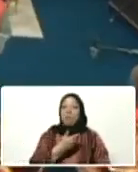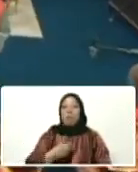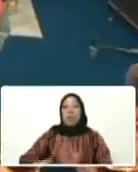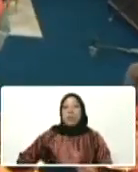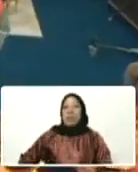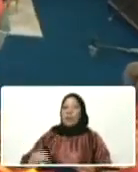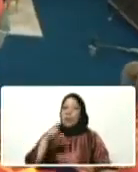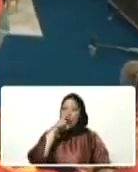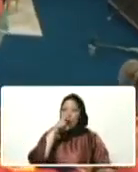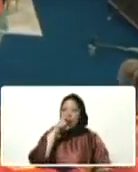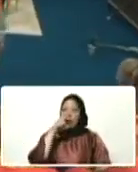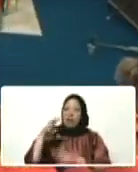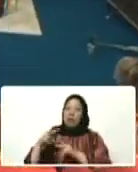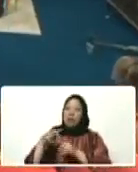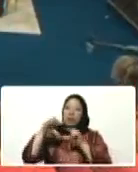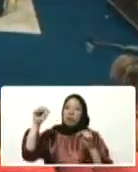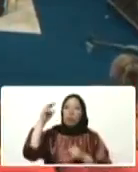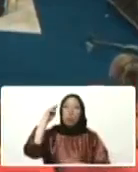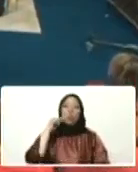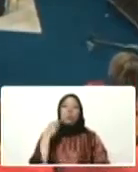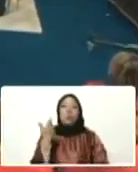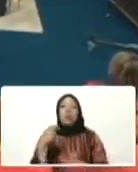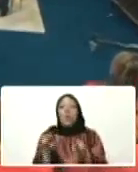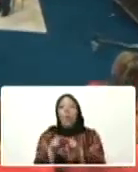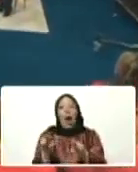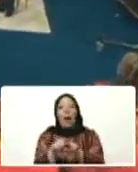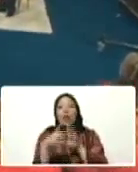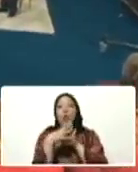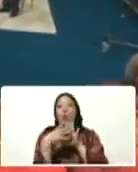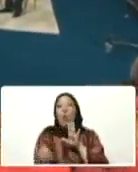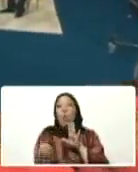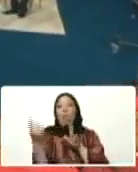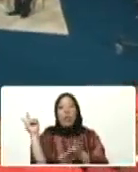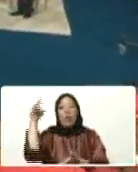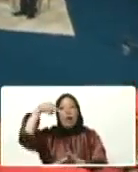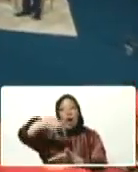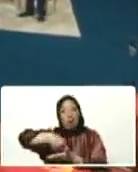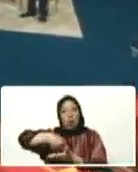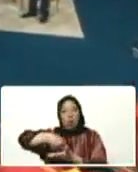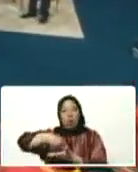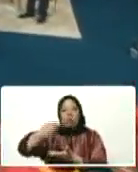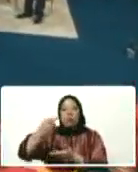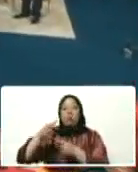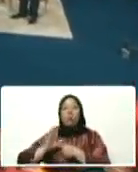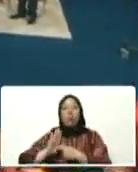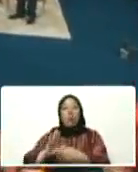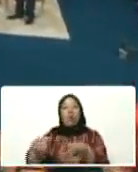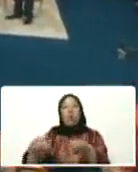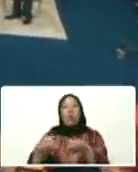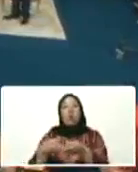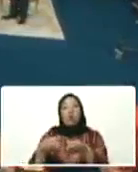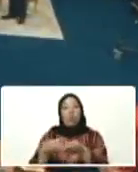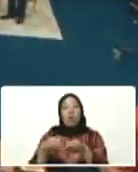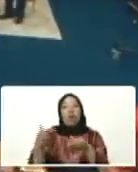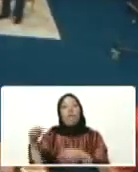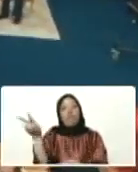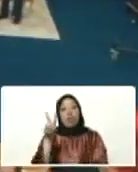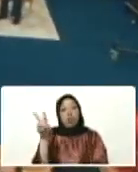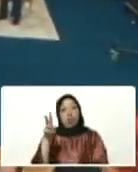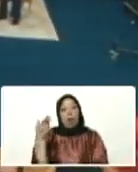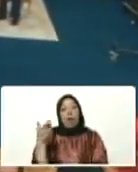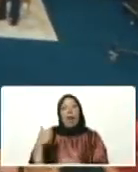de Venezuela entrega la réplica del sable victorioso de Carabobo a la representación, la delegación de Venezuela